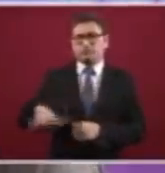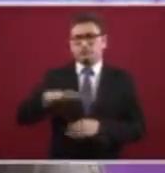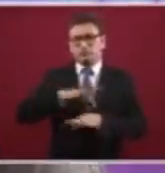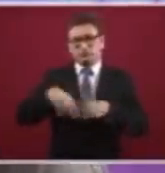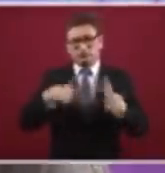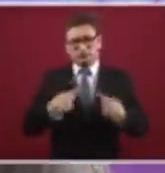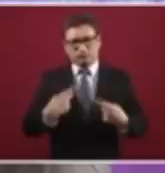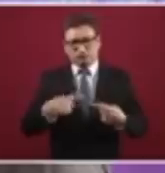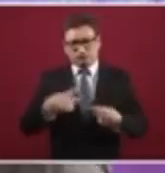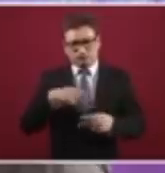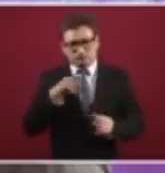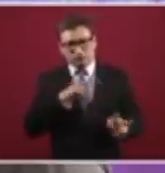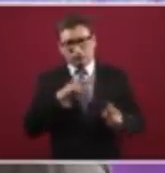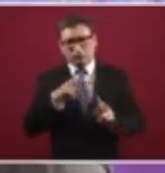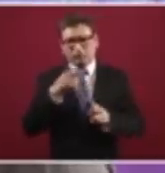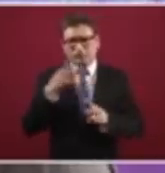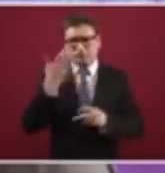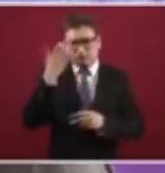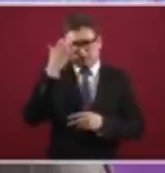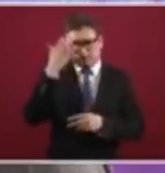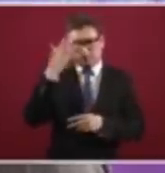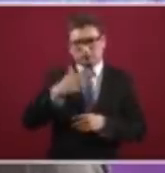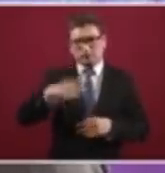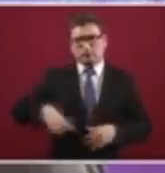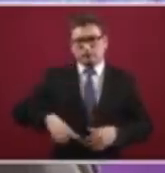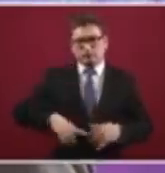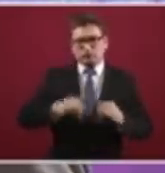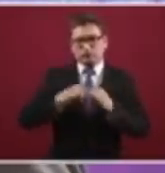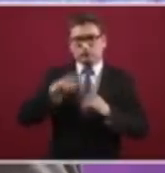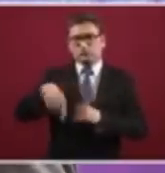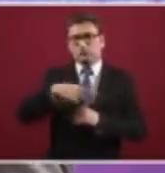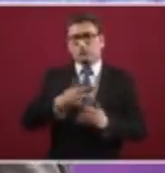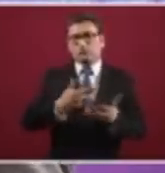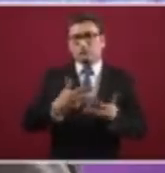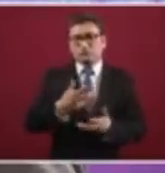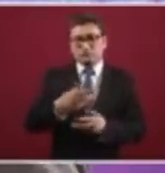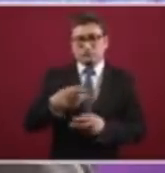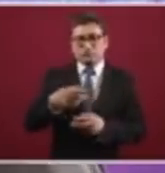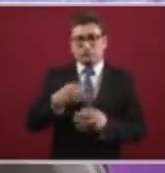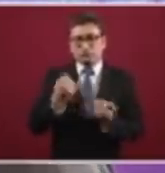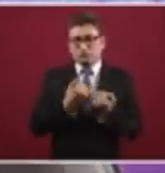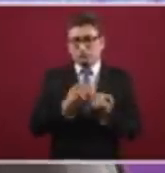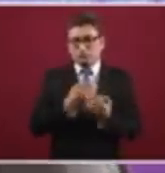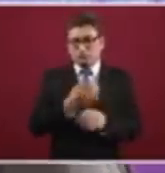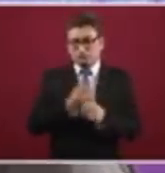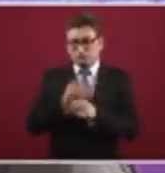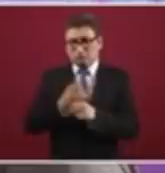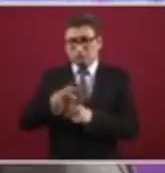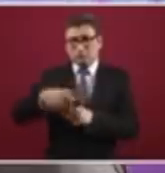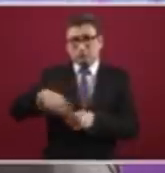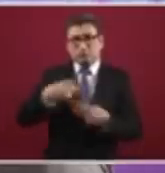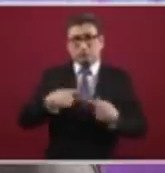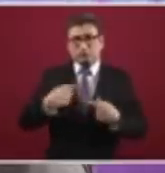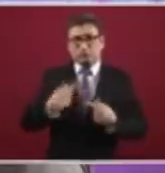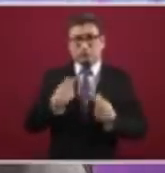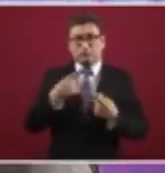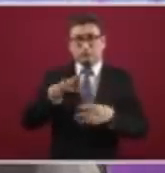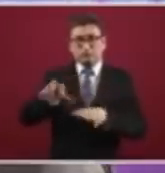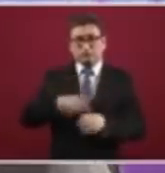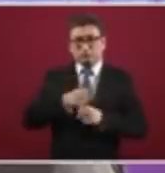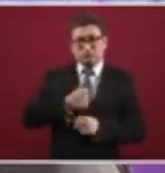por distintos órdenes gobierno en donde realizaron prácticas de tortura algunas de las personas detenidas